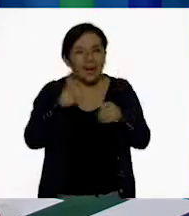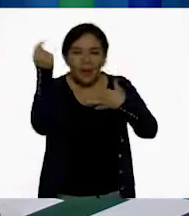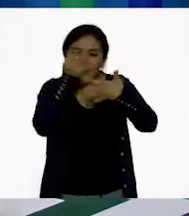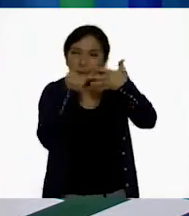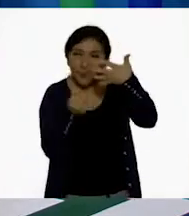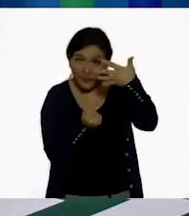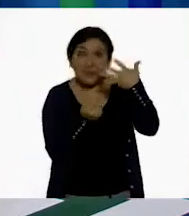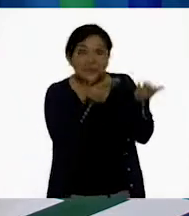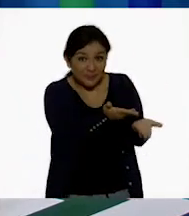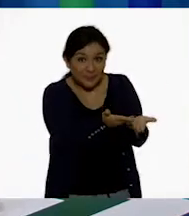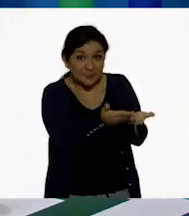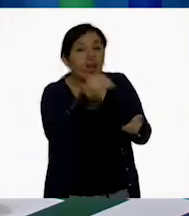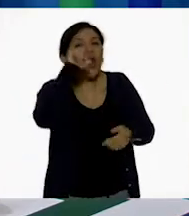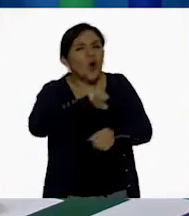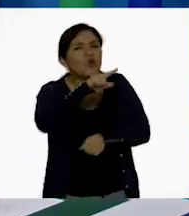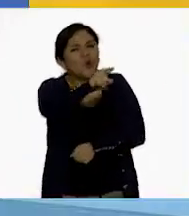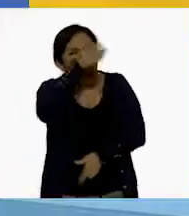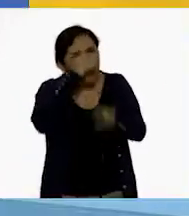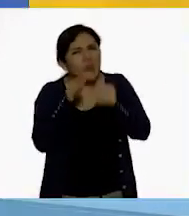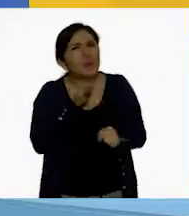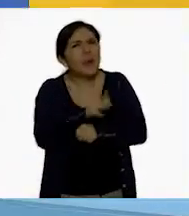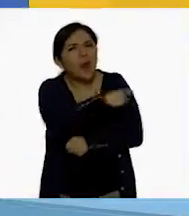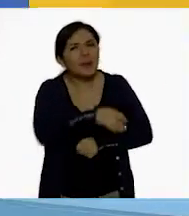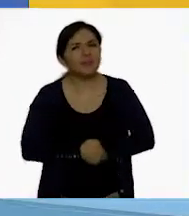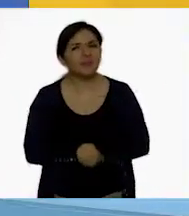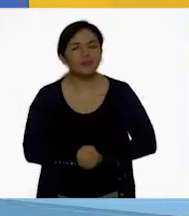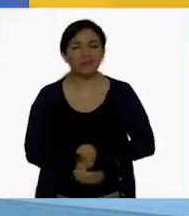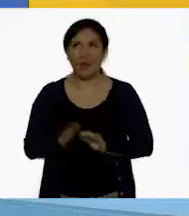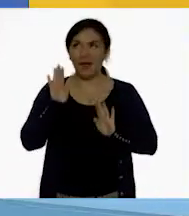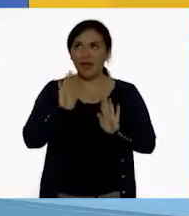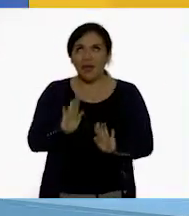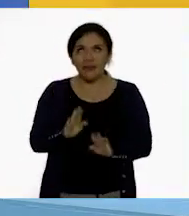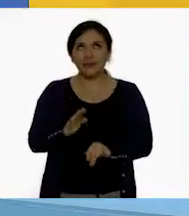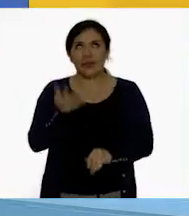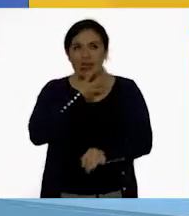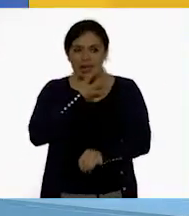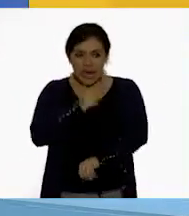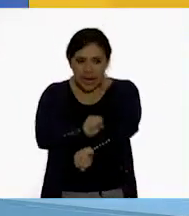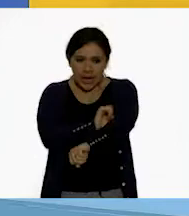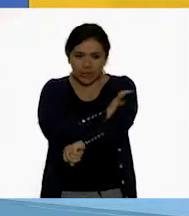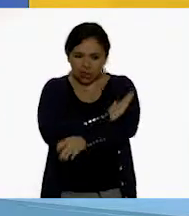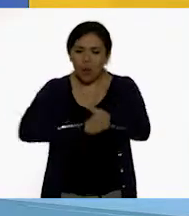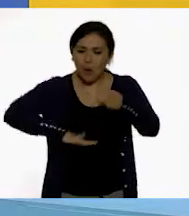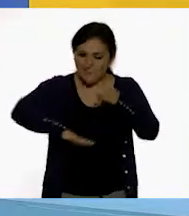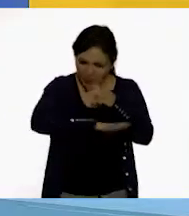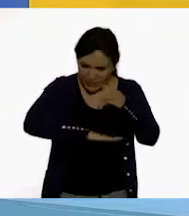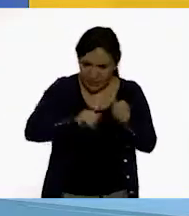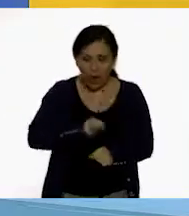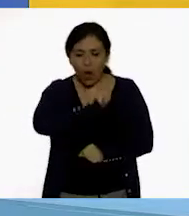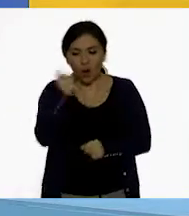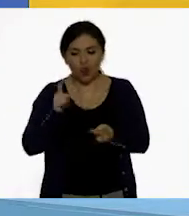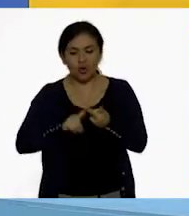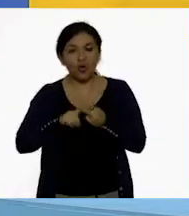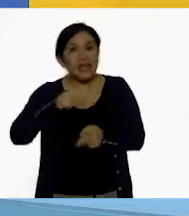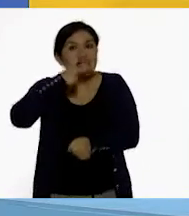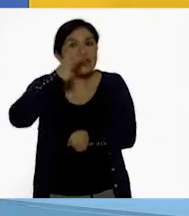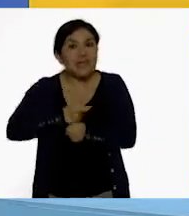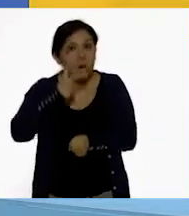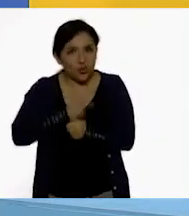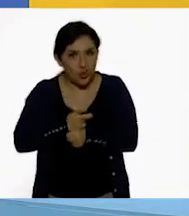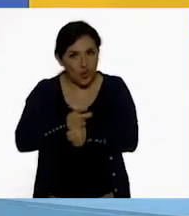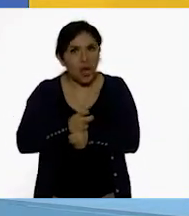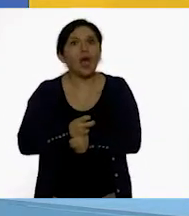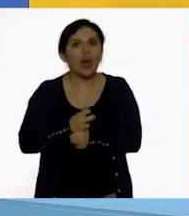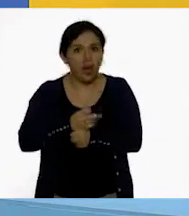Sí. Larisa, ¿qué aprendiste tú? A ver, vimos que así como hay emociones básicas, también hay emociones secundarias que se